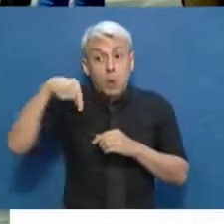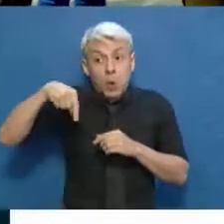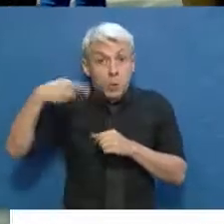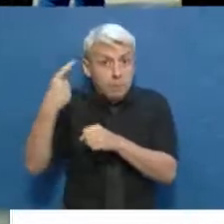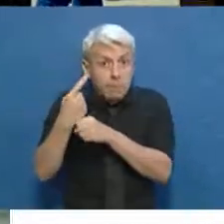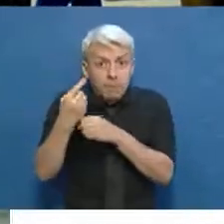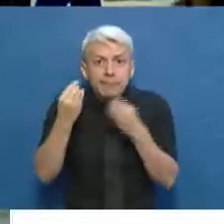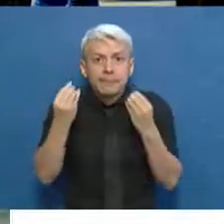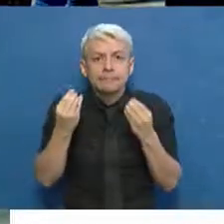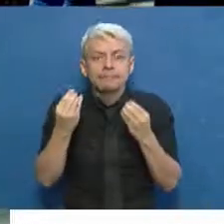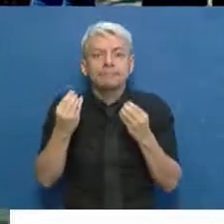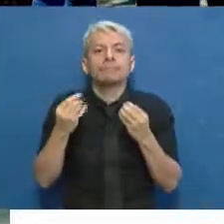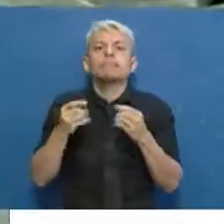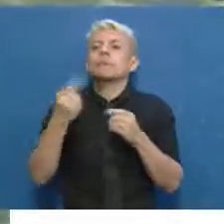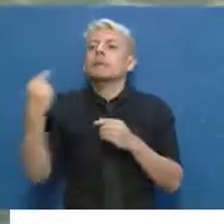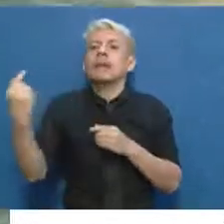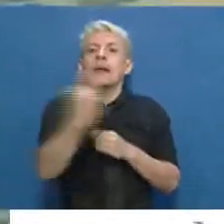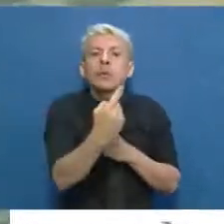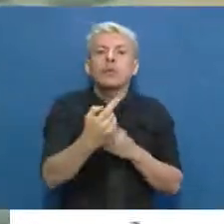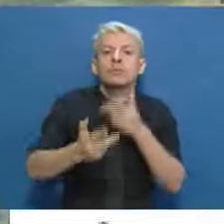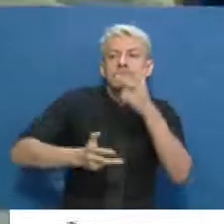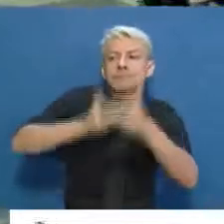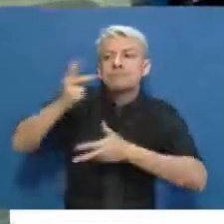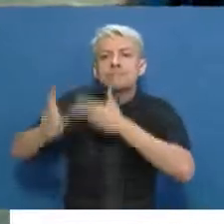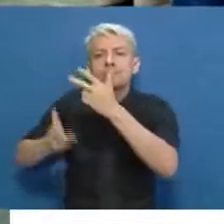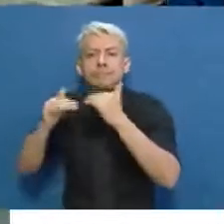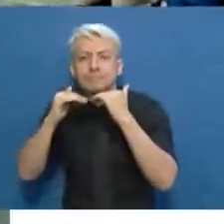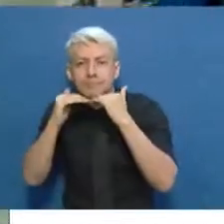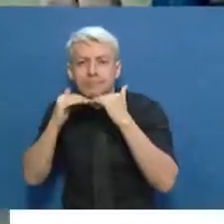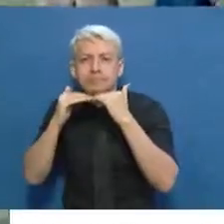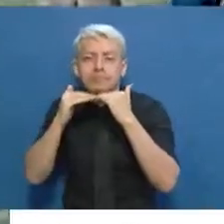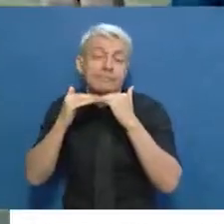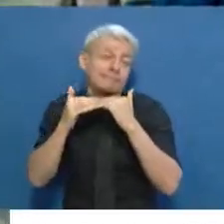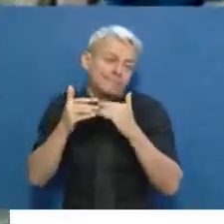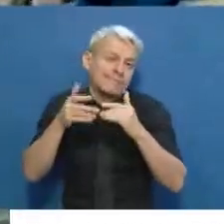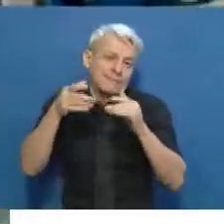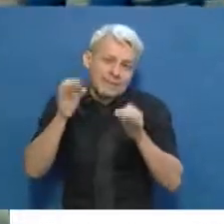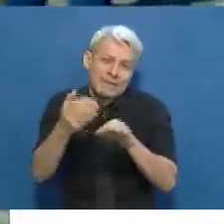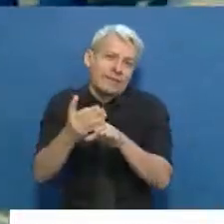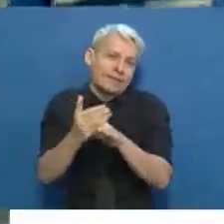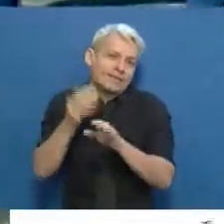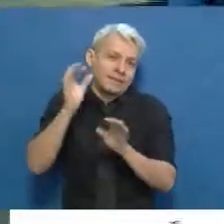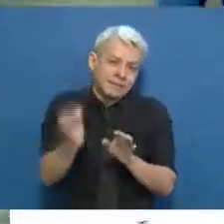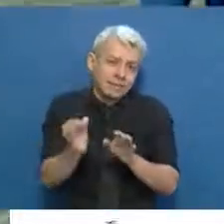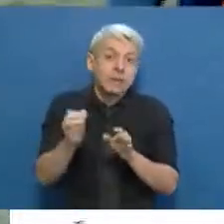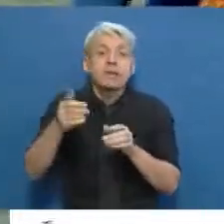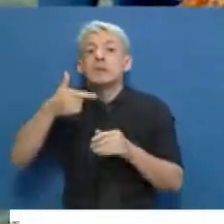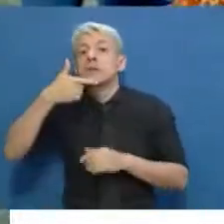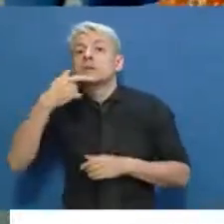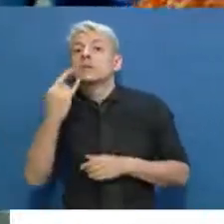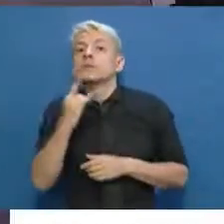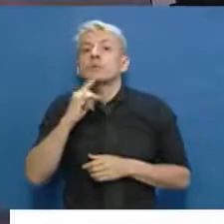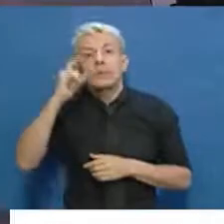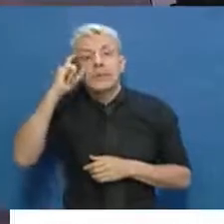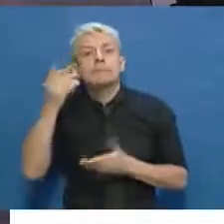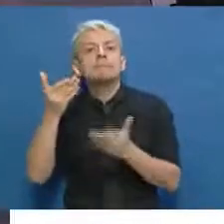fue escuchar las partes y las partes estaban ya casi decantadas de antemano, ¿no? El SUTE con un reclamo